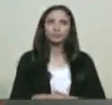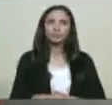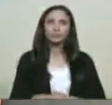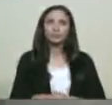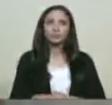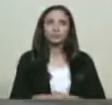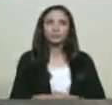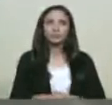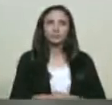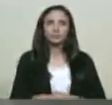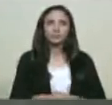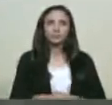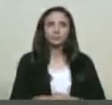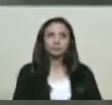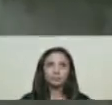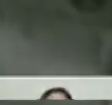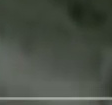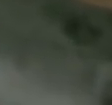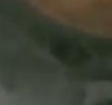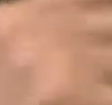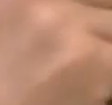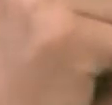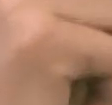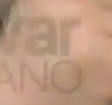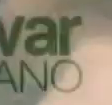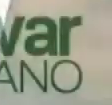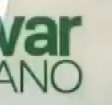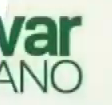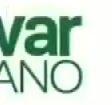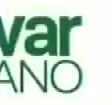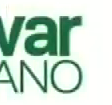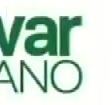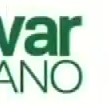Ezequiel Zamora, mira, qué belleza, compadre.